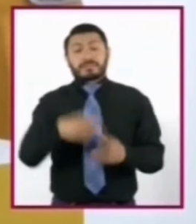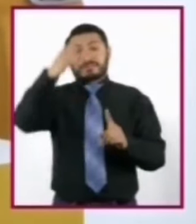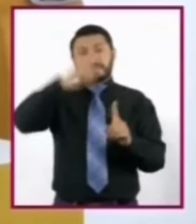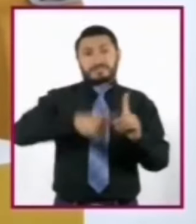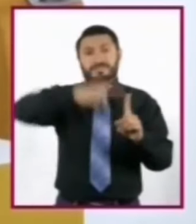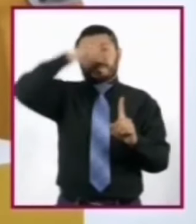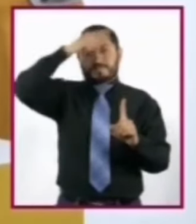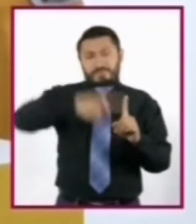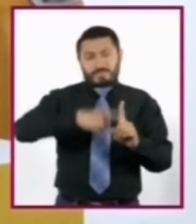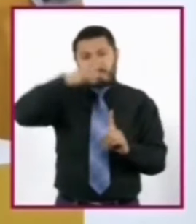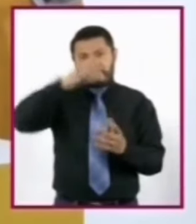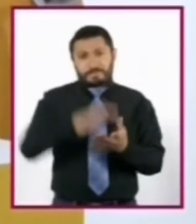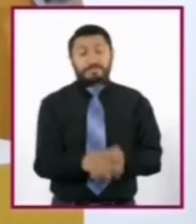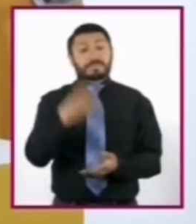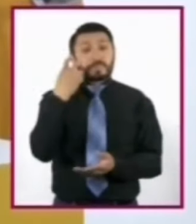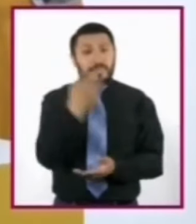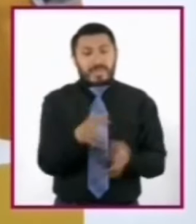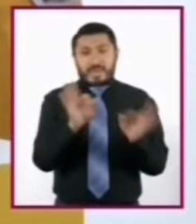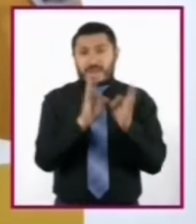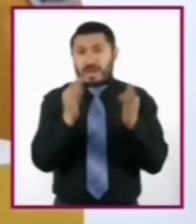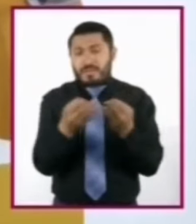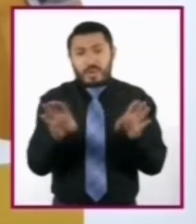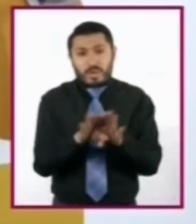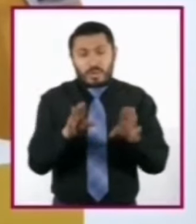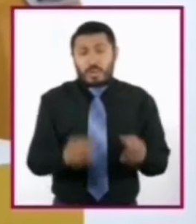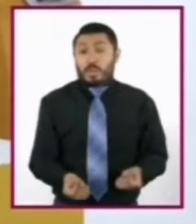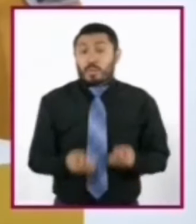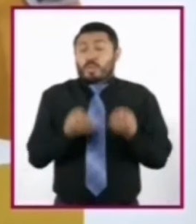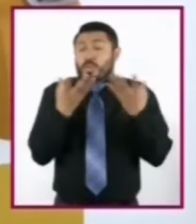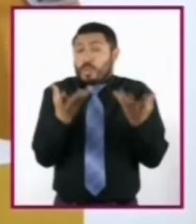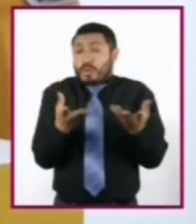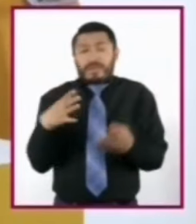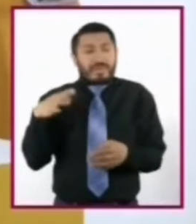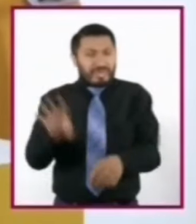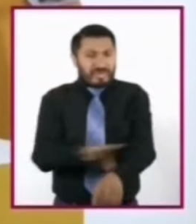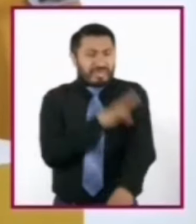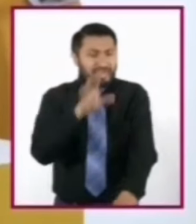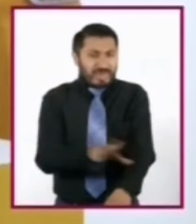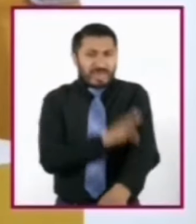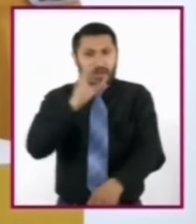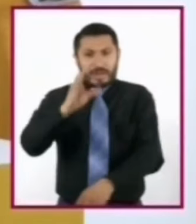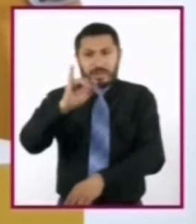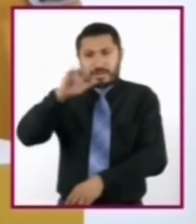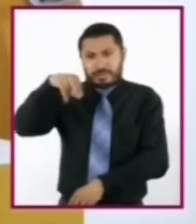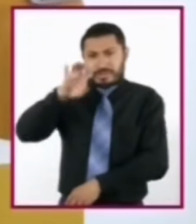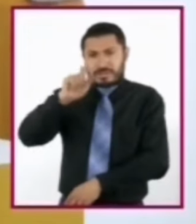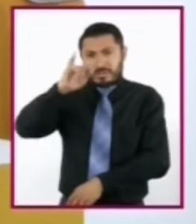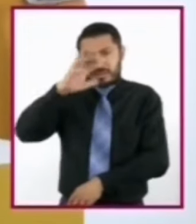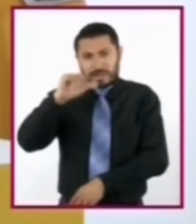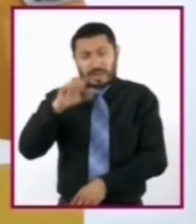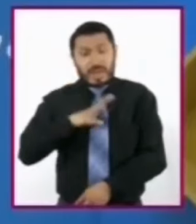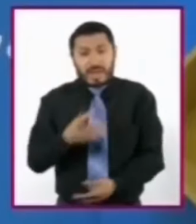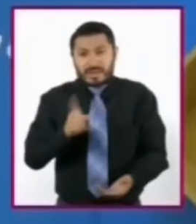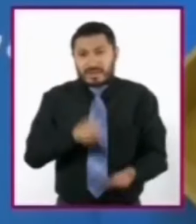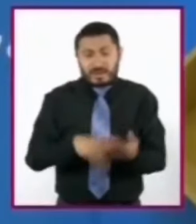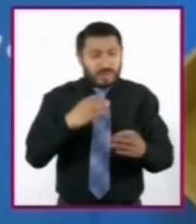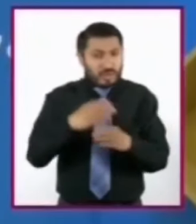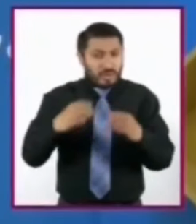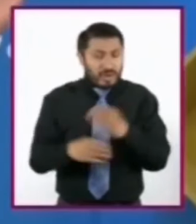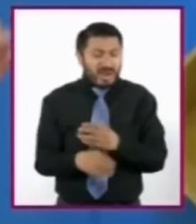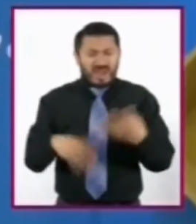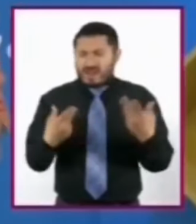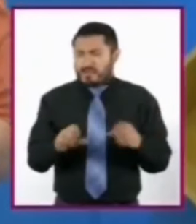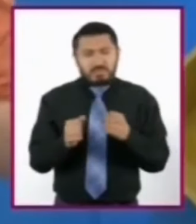temperatura. Esta es una medida de la cantidad de energía cinética que tiene un cuerpo, objeto o sustancia. Y